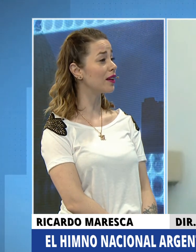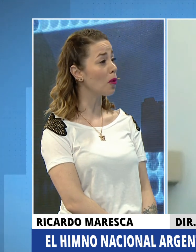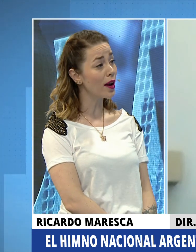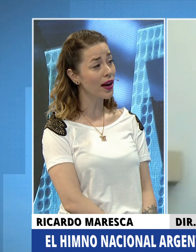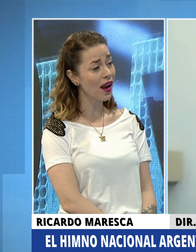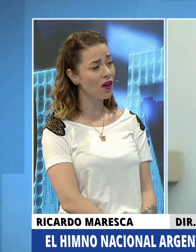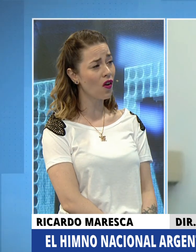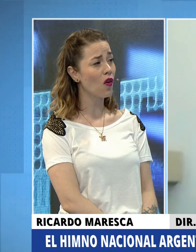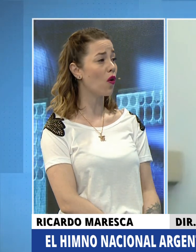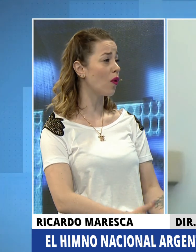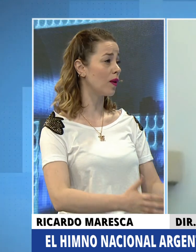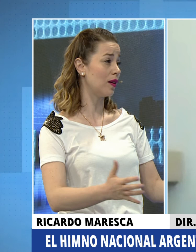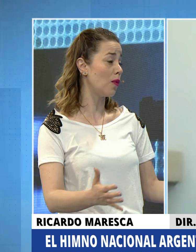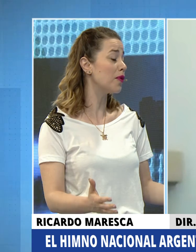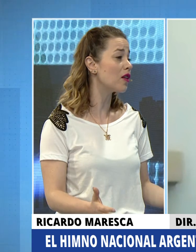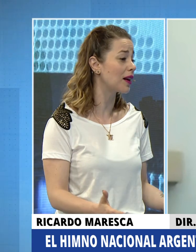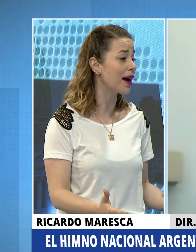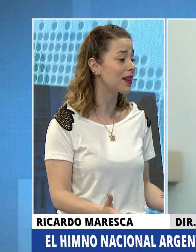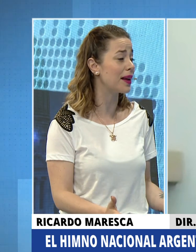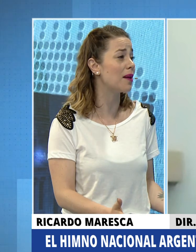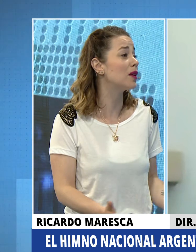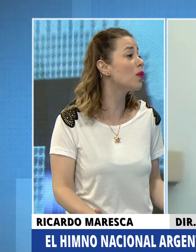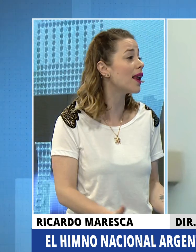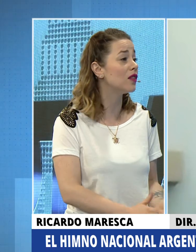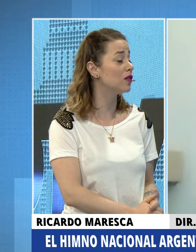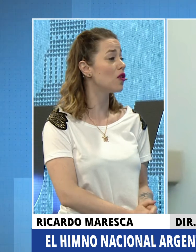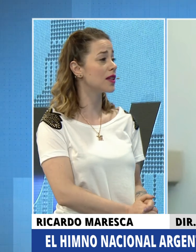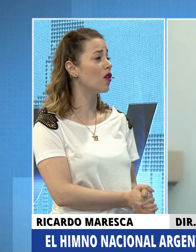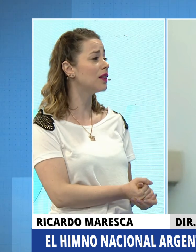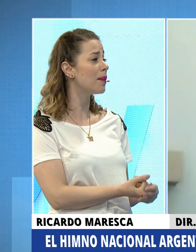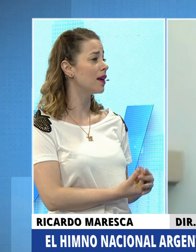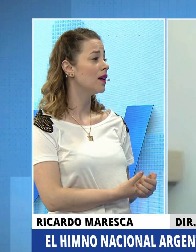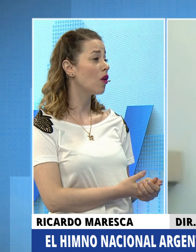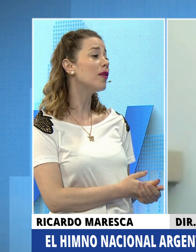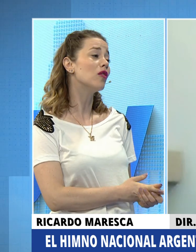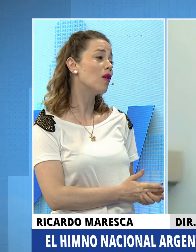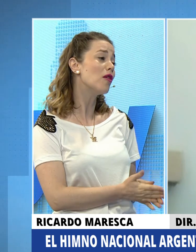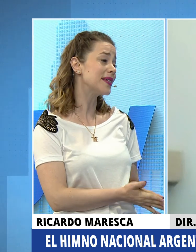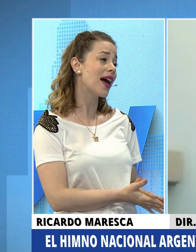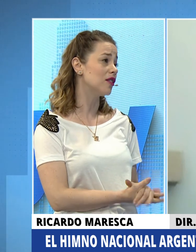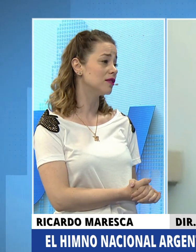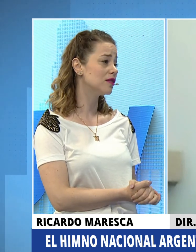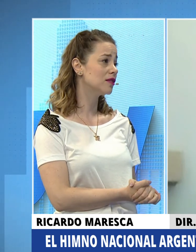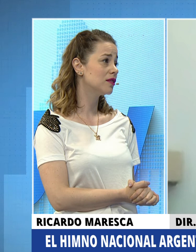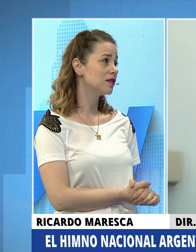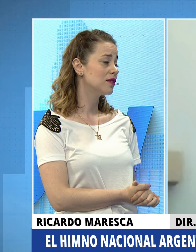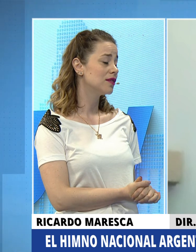ahora, ¿retomaron algo o pudieron trabajar de manera virtual? No lo sé, contame cómo lo